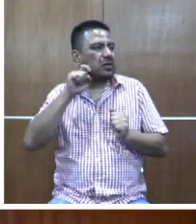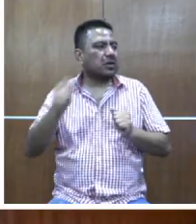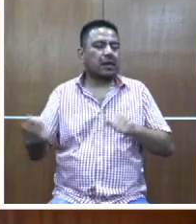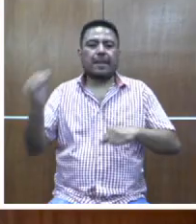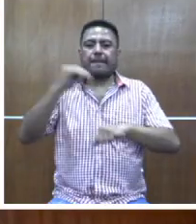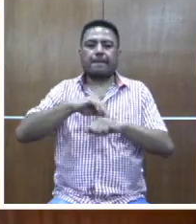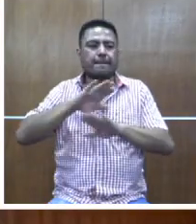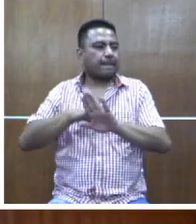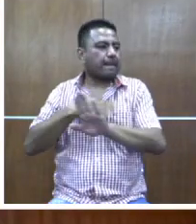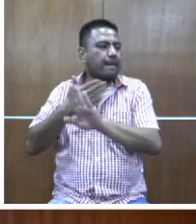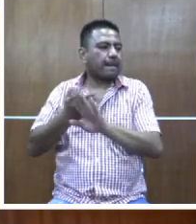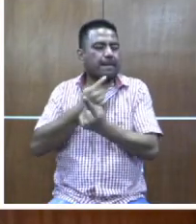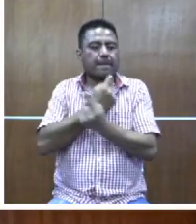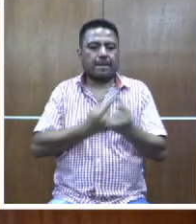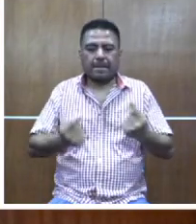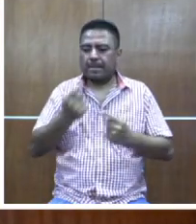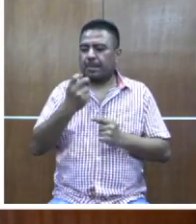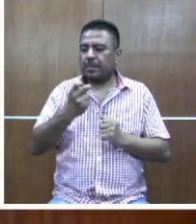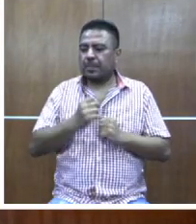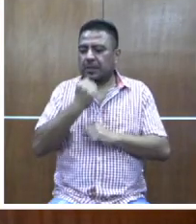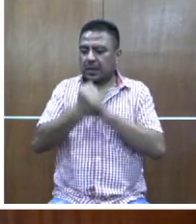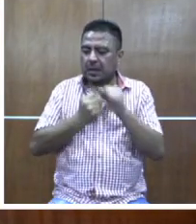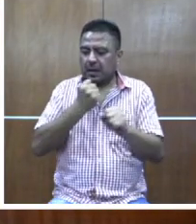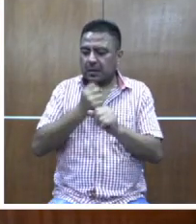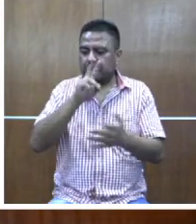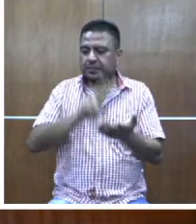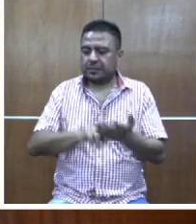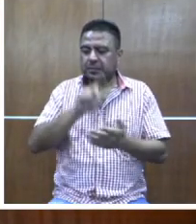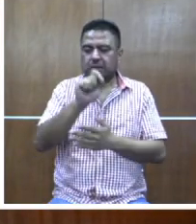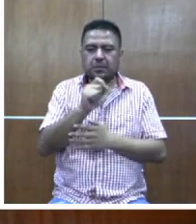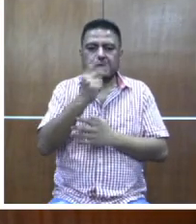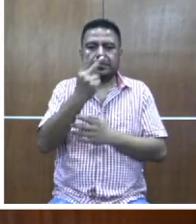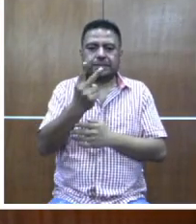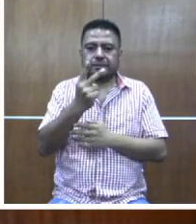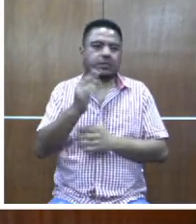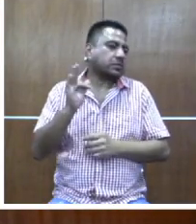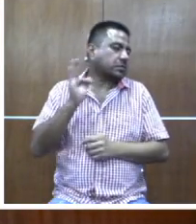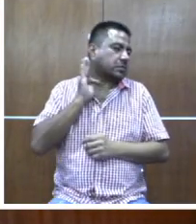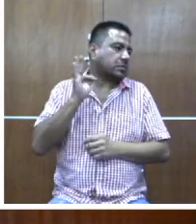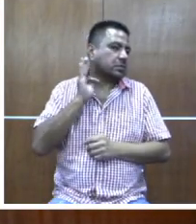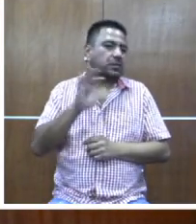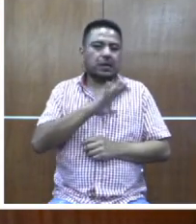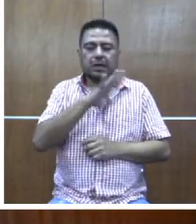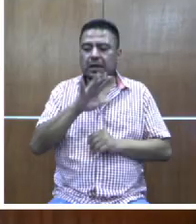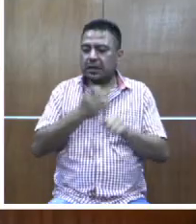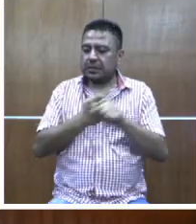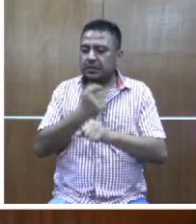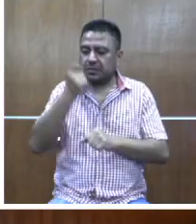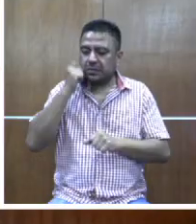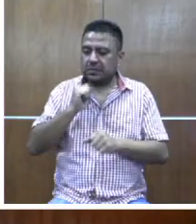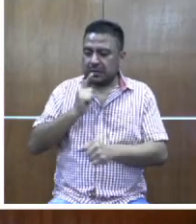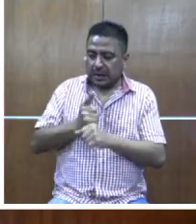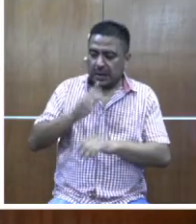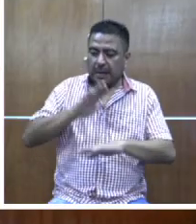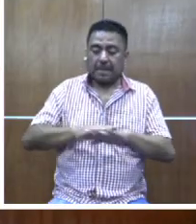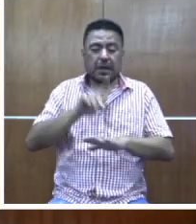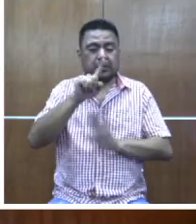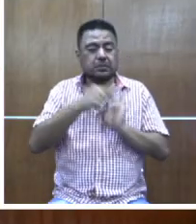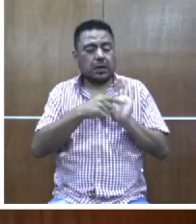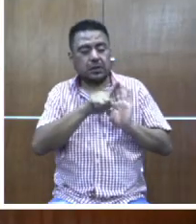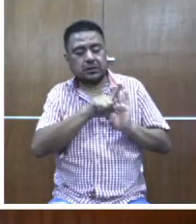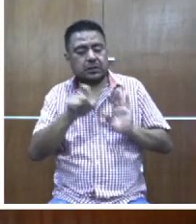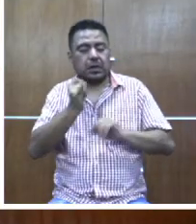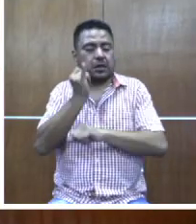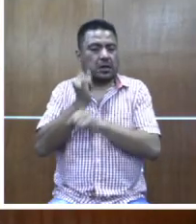cometen contra menores de edad. En el 2022, la Fiscalía General del Estado abrió más de 1,100 carpetas